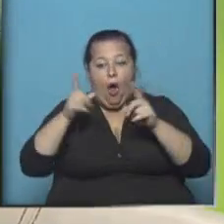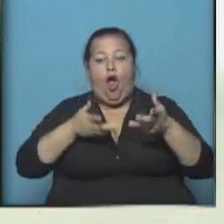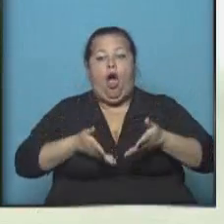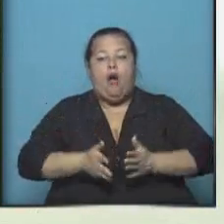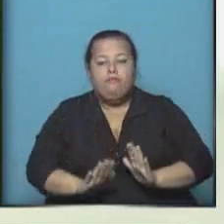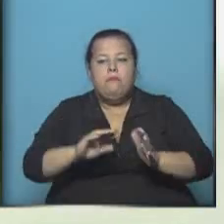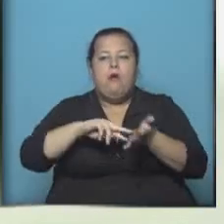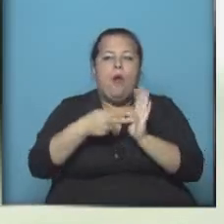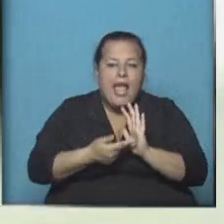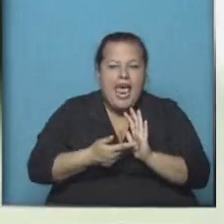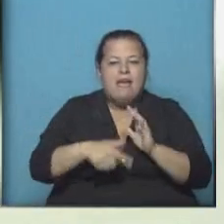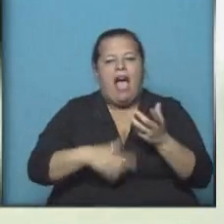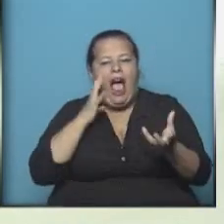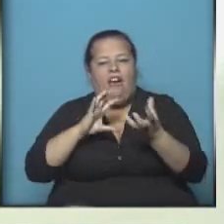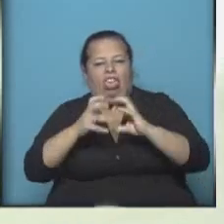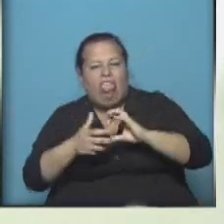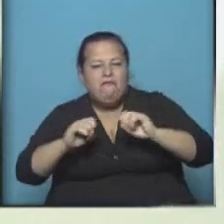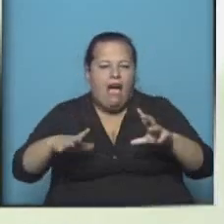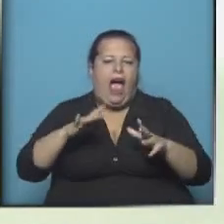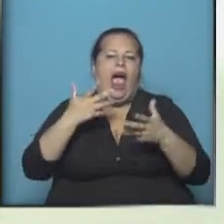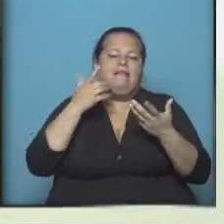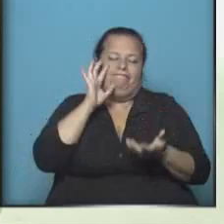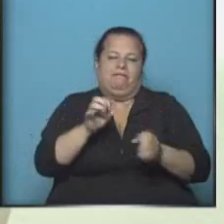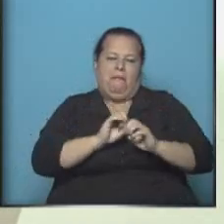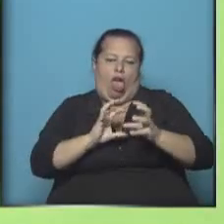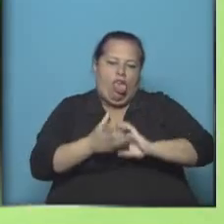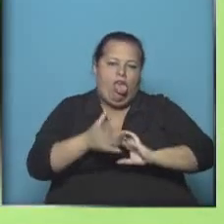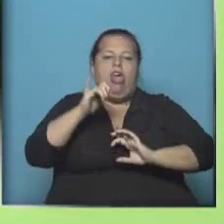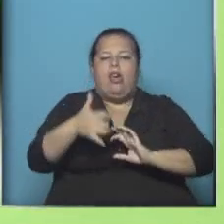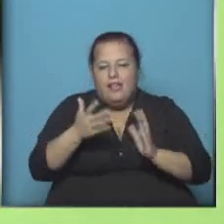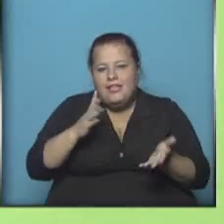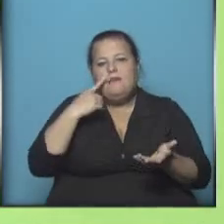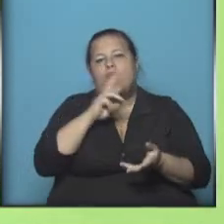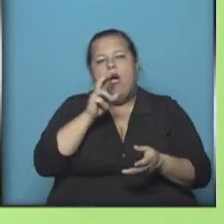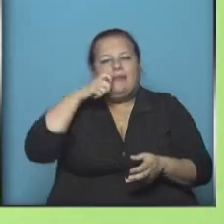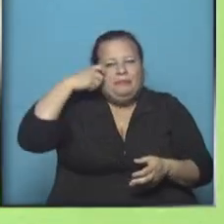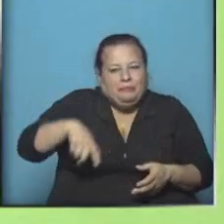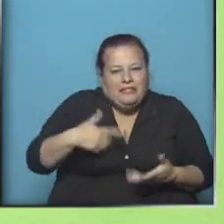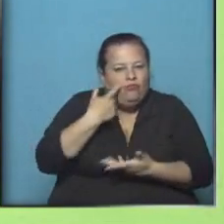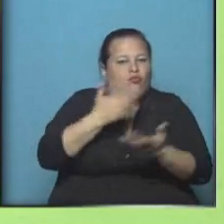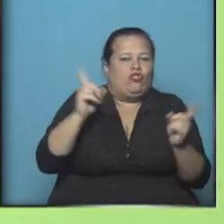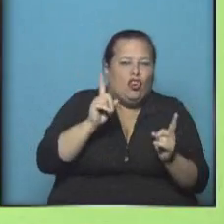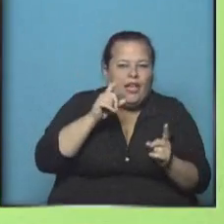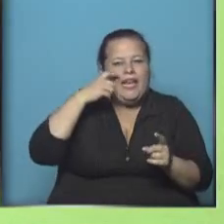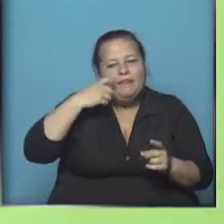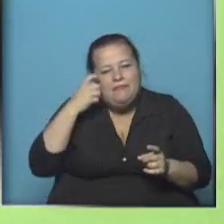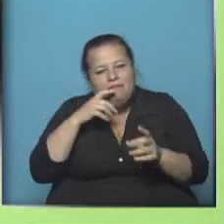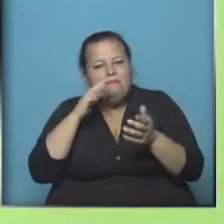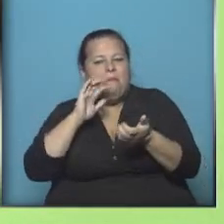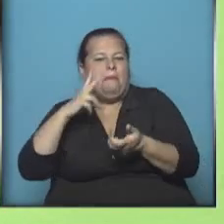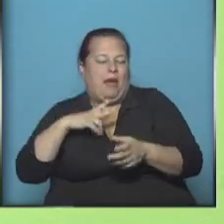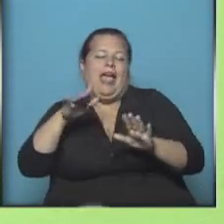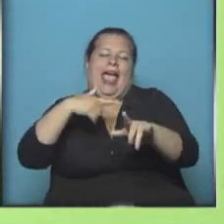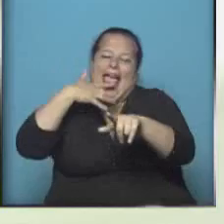muy traumático y que haya quedado alguna deformación muy evidente. Está bien. Yo tal vez esa mujer tiene mucha vergüenza de mostrarse. Está bien. Lo